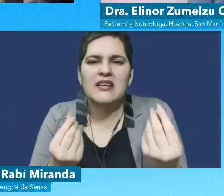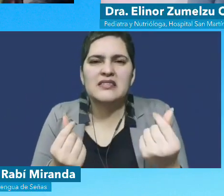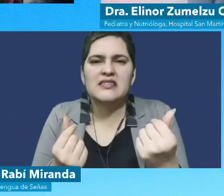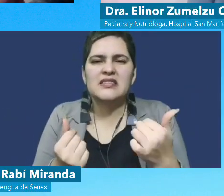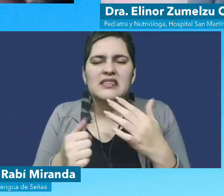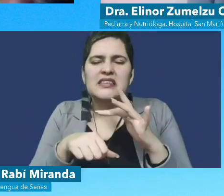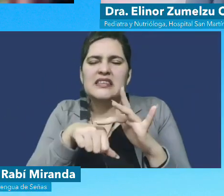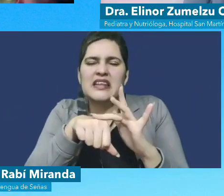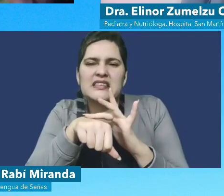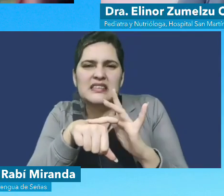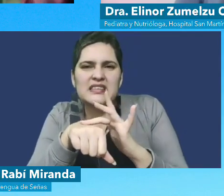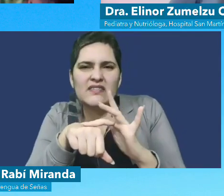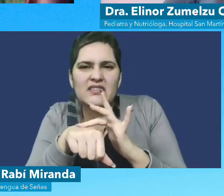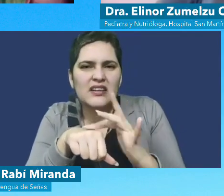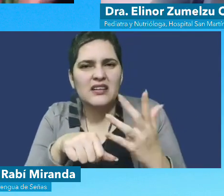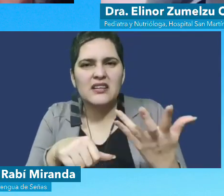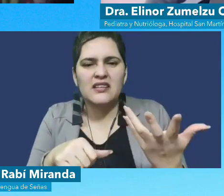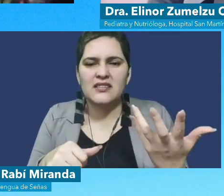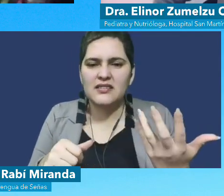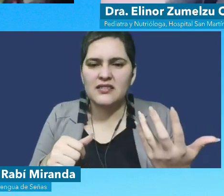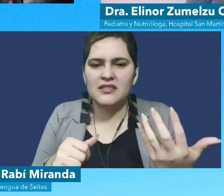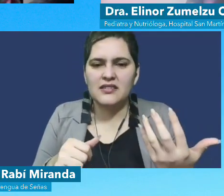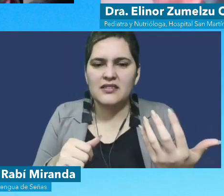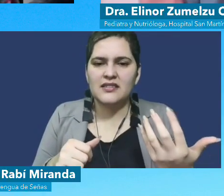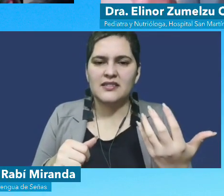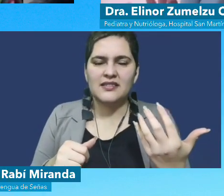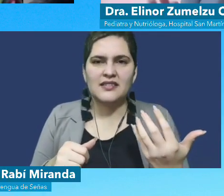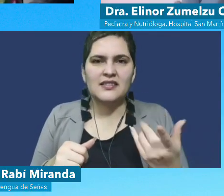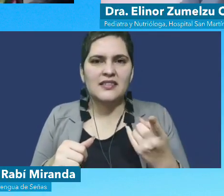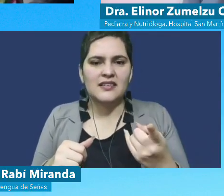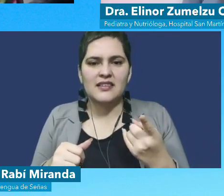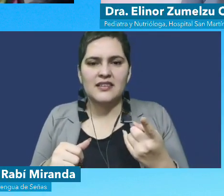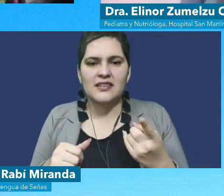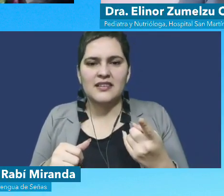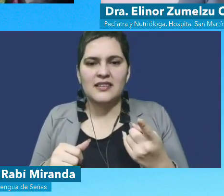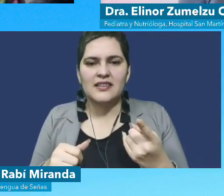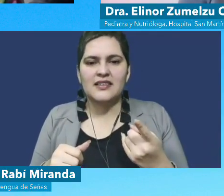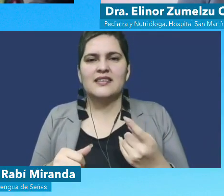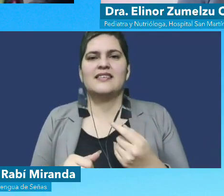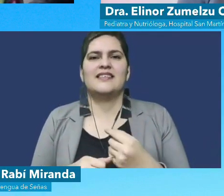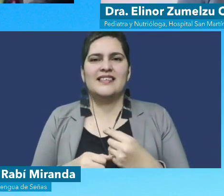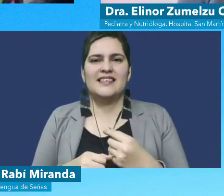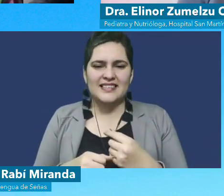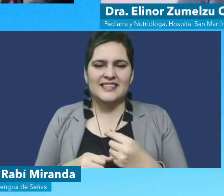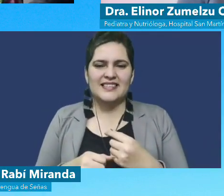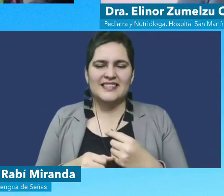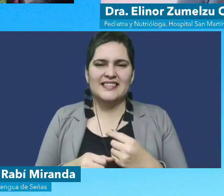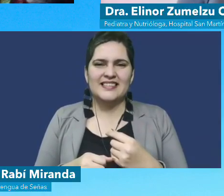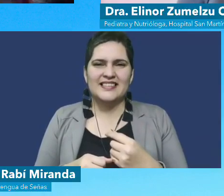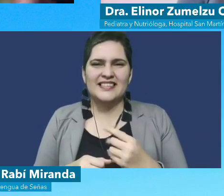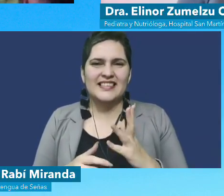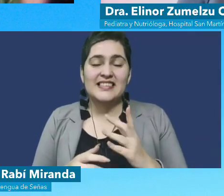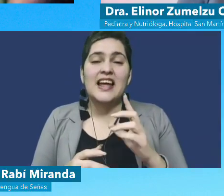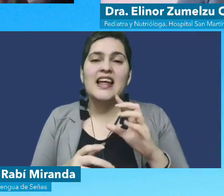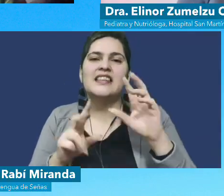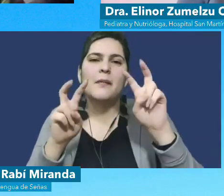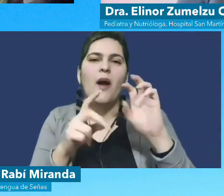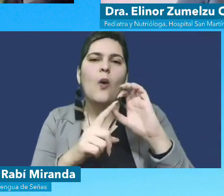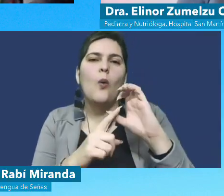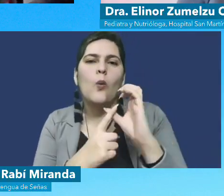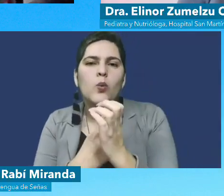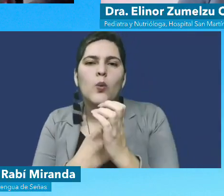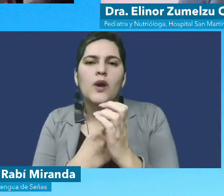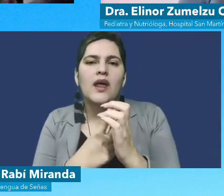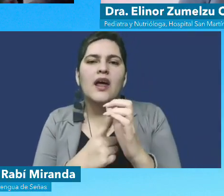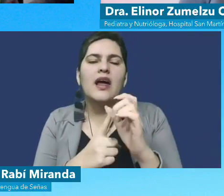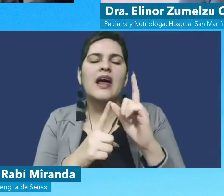hipersensibilidades, como para ir encajando esto dentro de, Voy a contestar inmediatamente, Gabriela. de la cultura, ¿cierto? De la cultura que queremos construir en